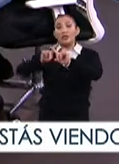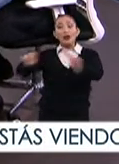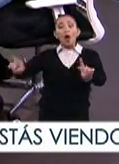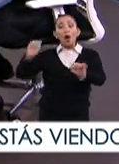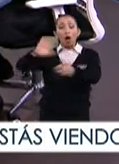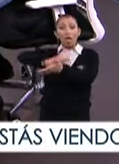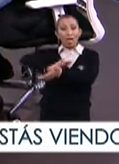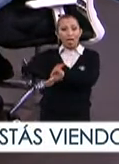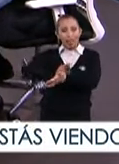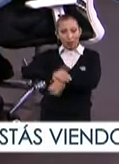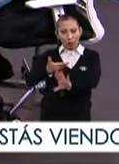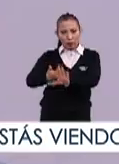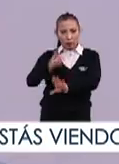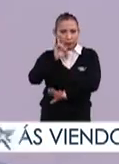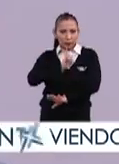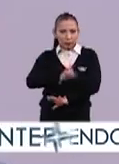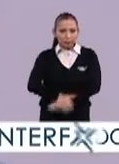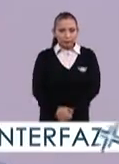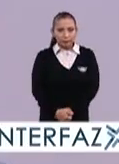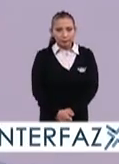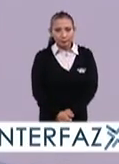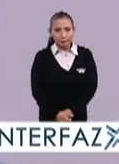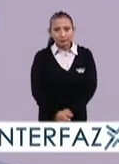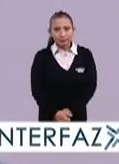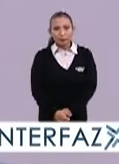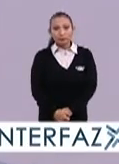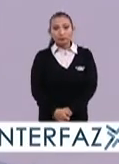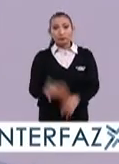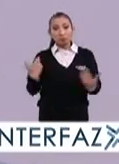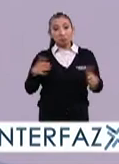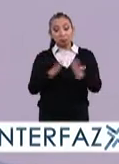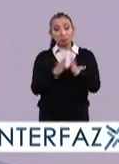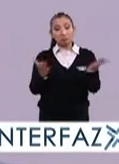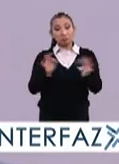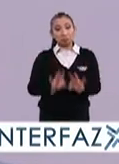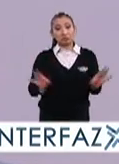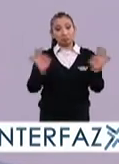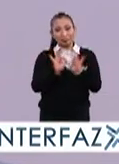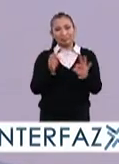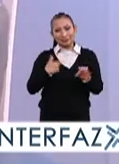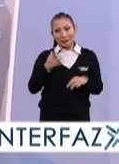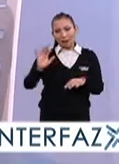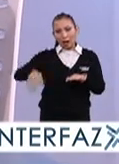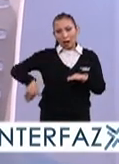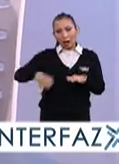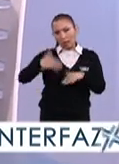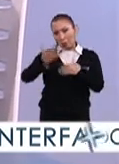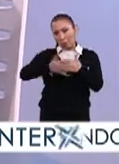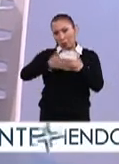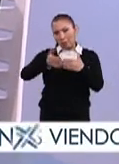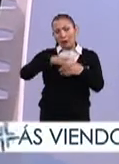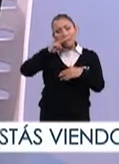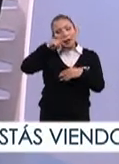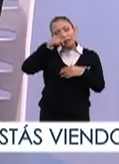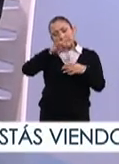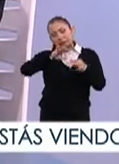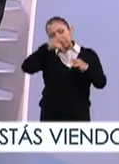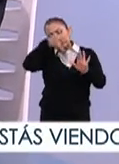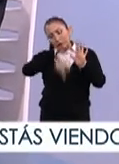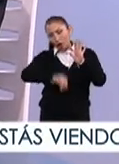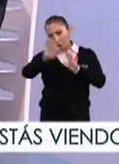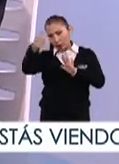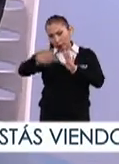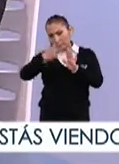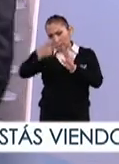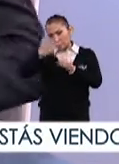o discriminatorio en contra de las mujeres. Pues un libro muy importante, ya estaremos abordándolo en otras